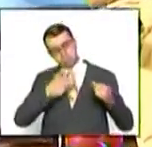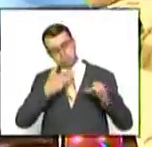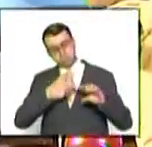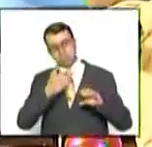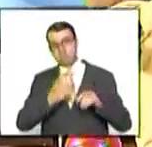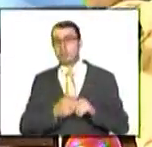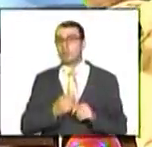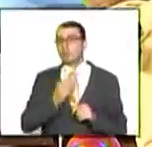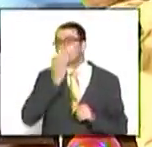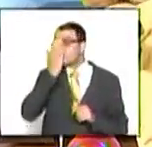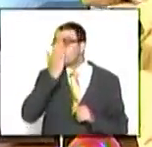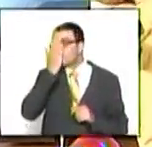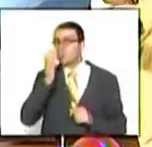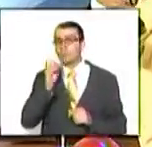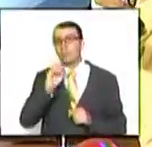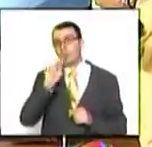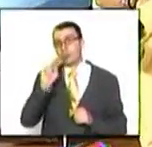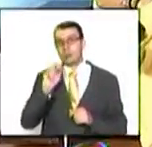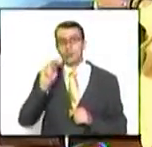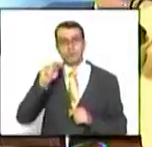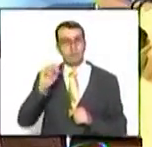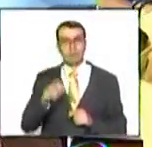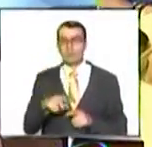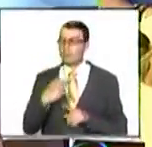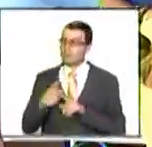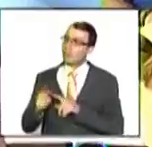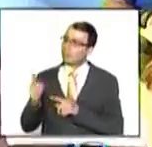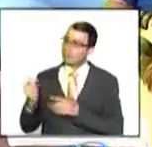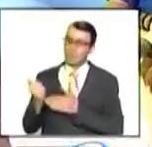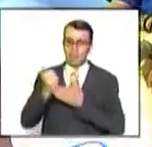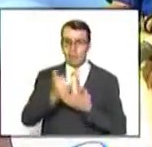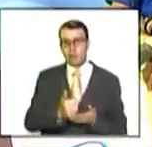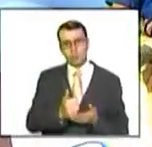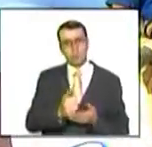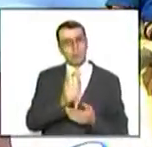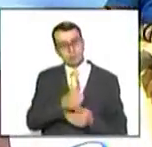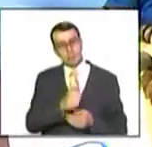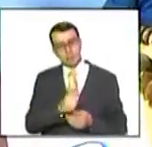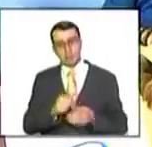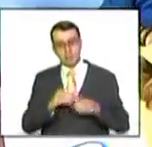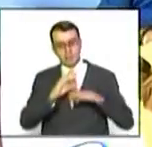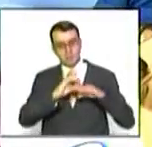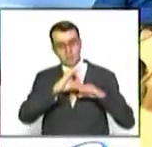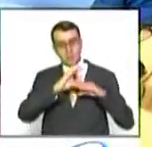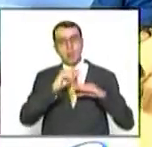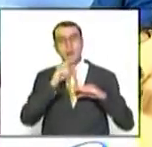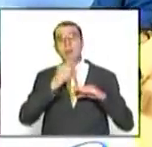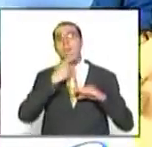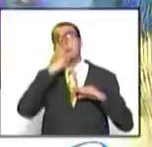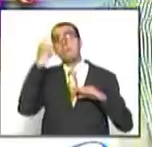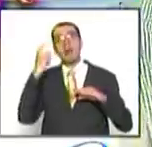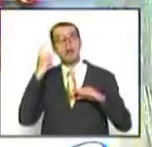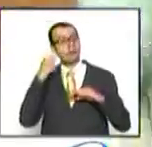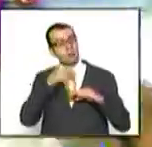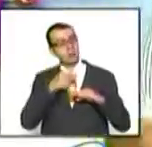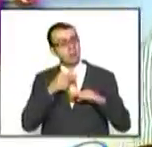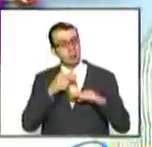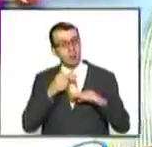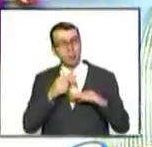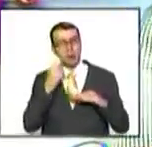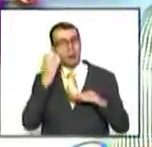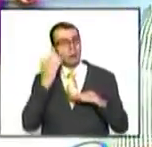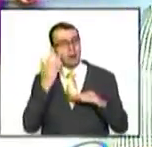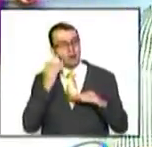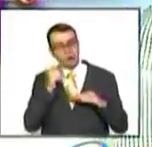esas terapias de apoyo que continúan al tratamiento del plasma rico en plaquetas. Bueno, generalmente lo que comentamos